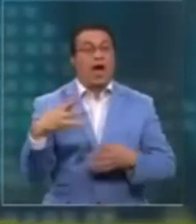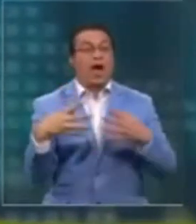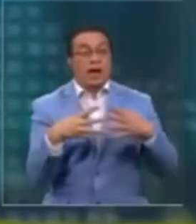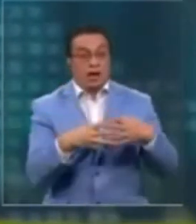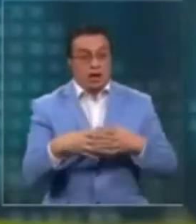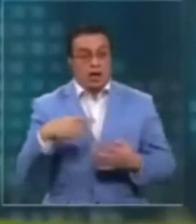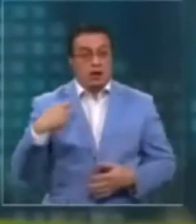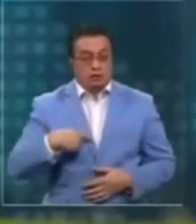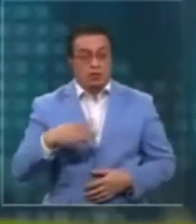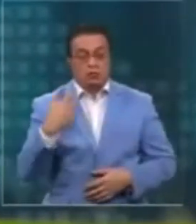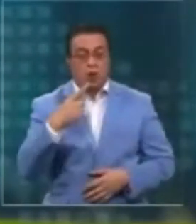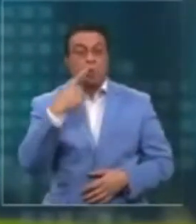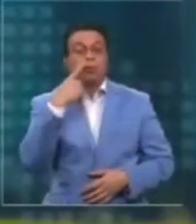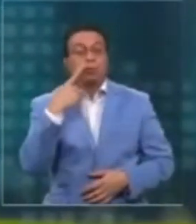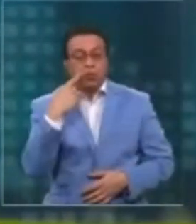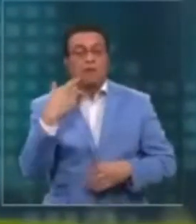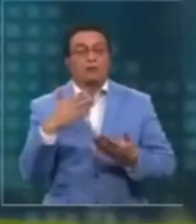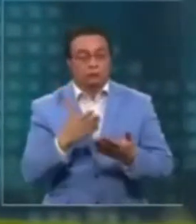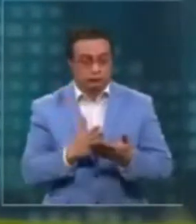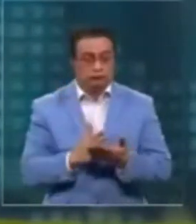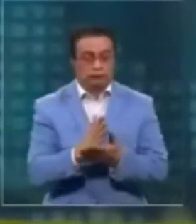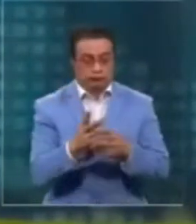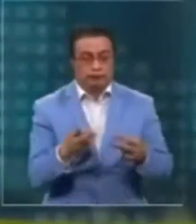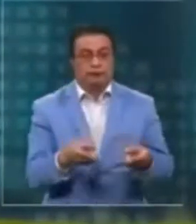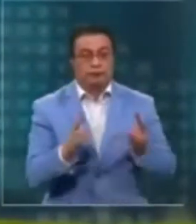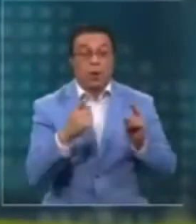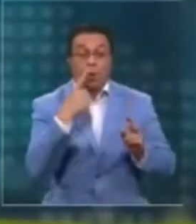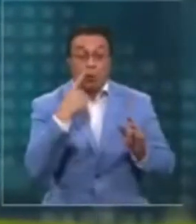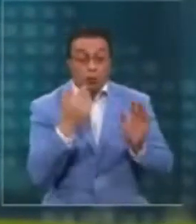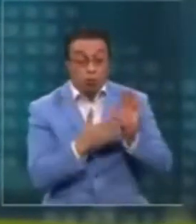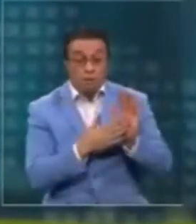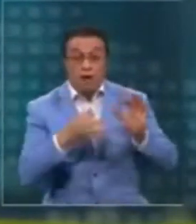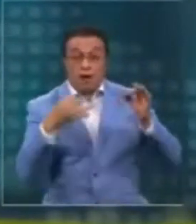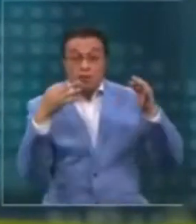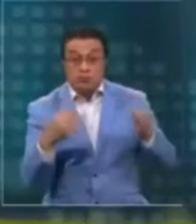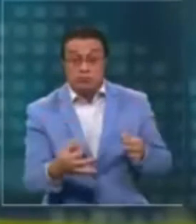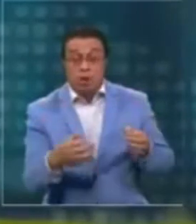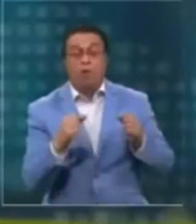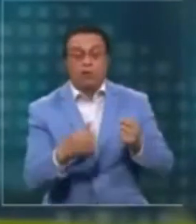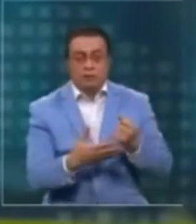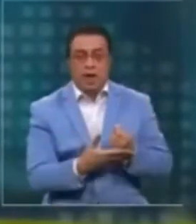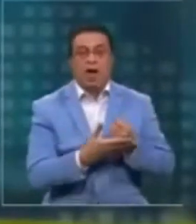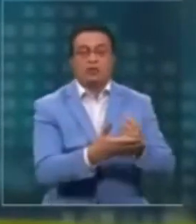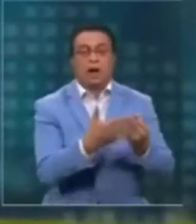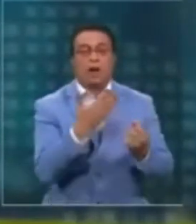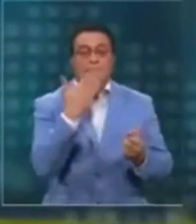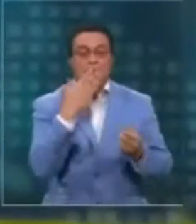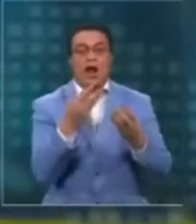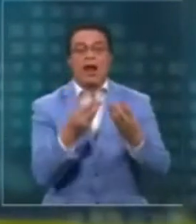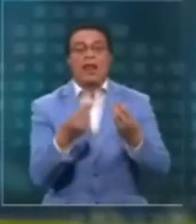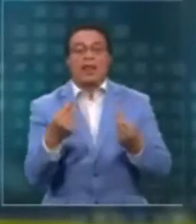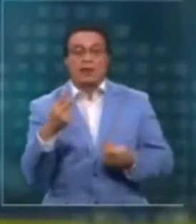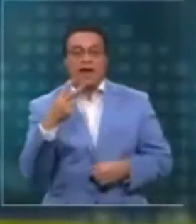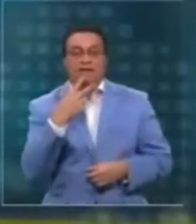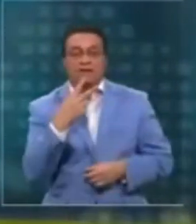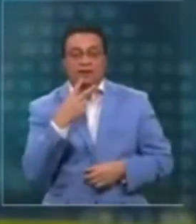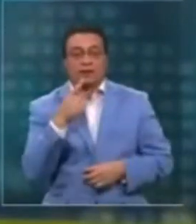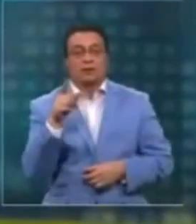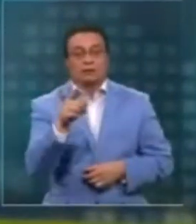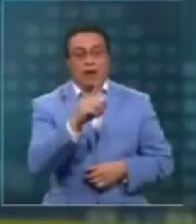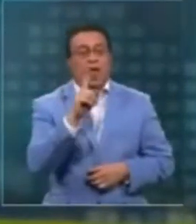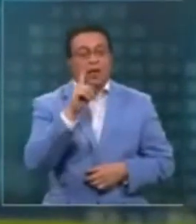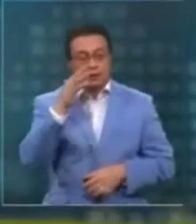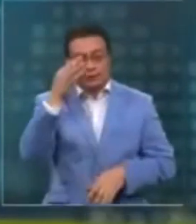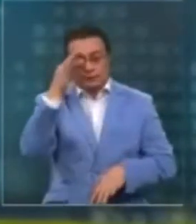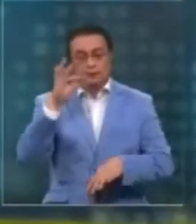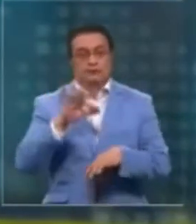Unidos para sus ensayos clínicos y si se comprueba su eficacia podría ayudar a mejorar la calidad de vida de quienes padecen